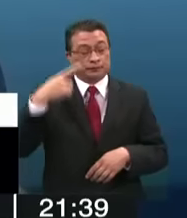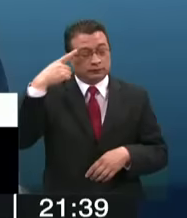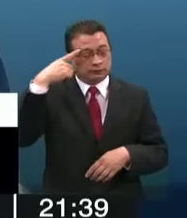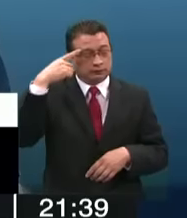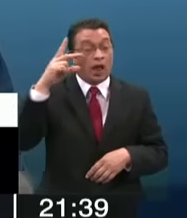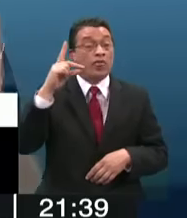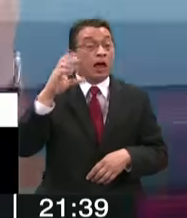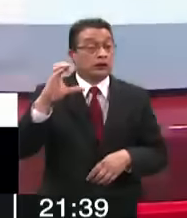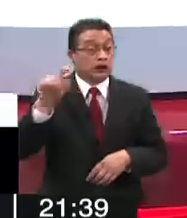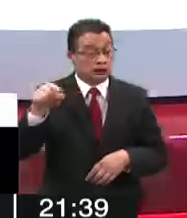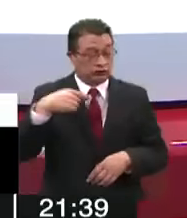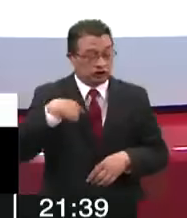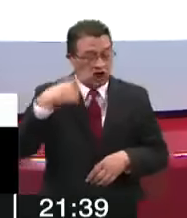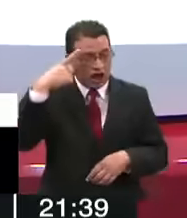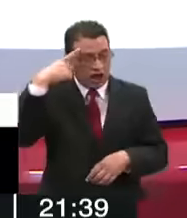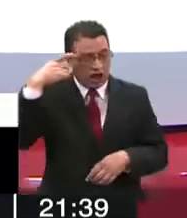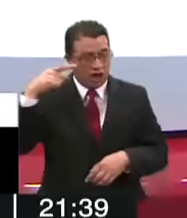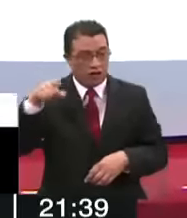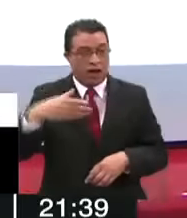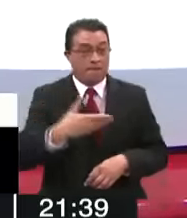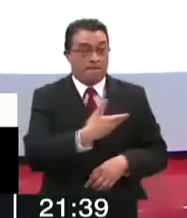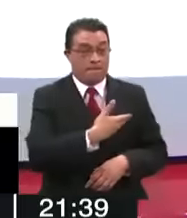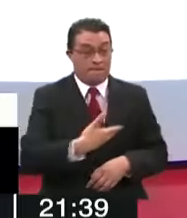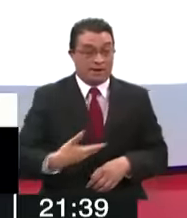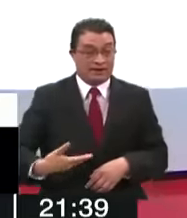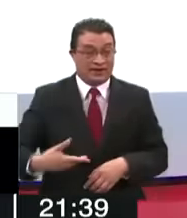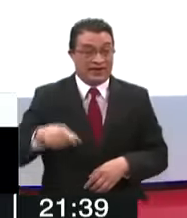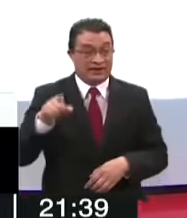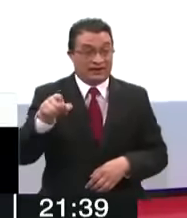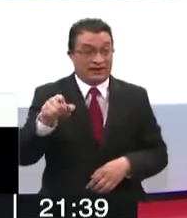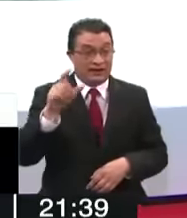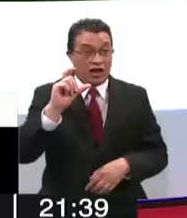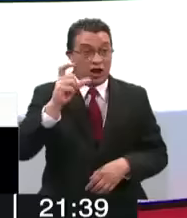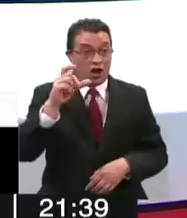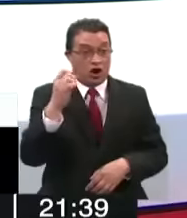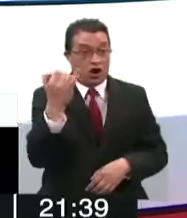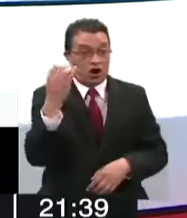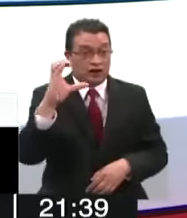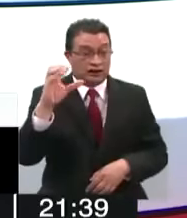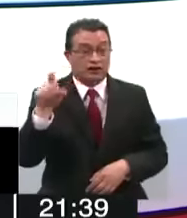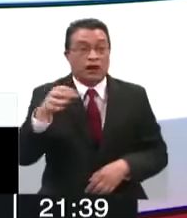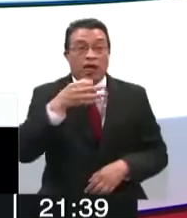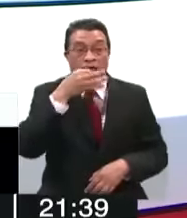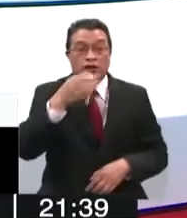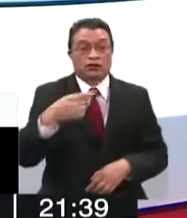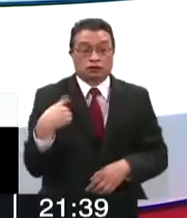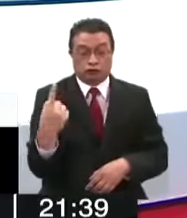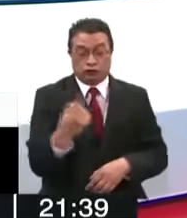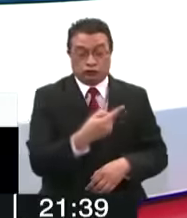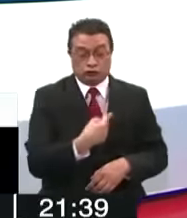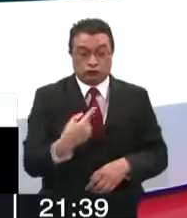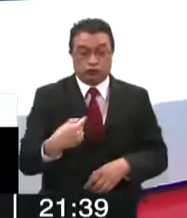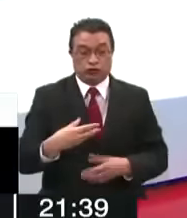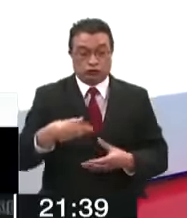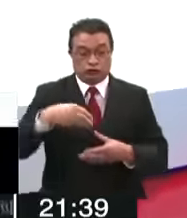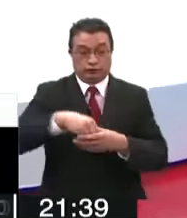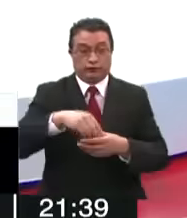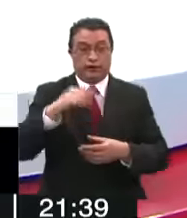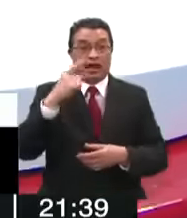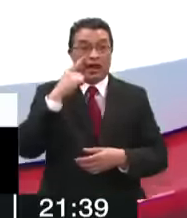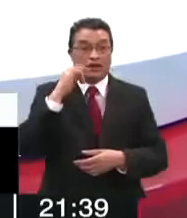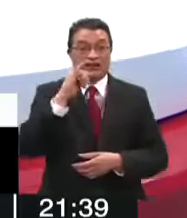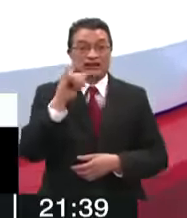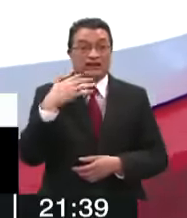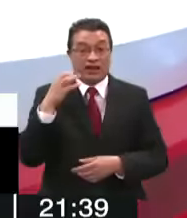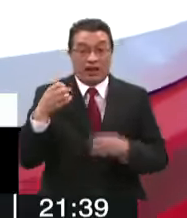ayer, cuando la presidenta, y hoy día candidata presidencial, Carola Goy, dice, nuestro espacio es la centro-izquierda y que nadie